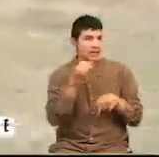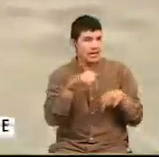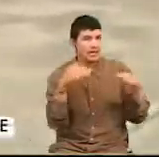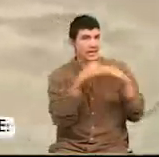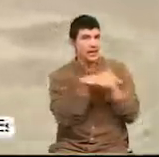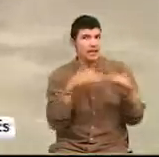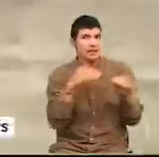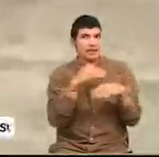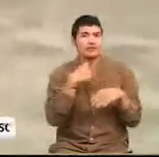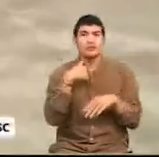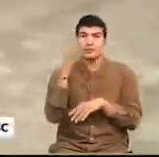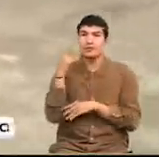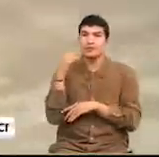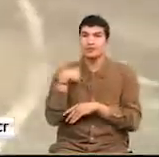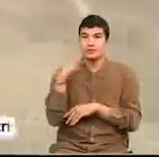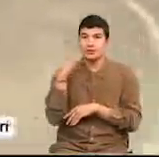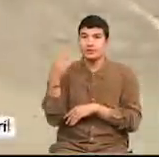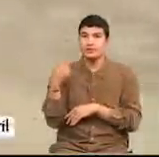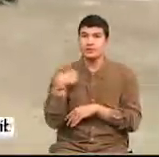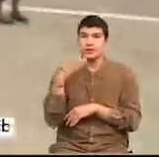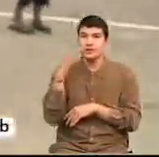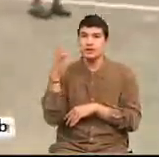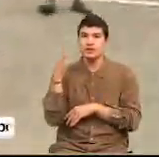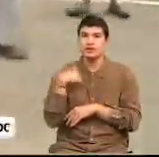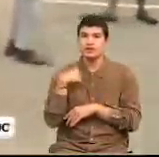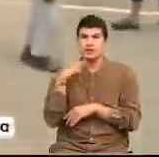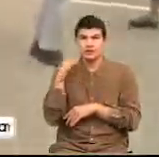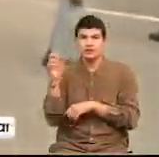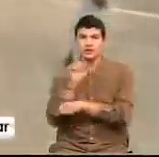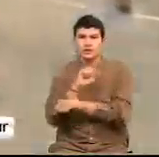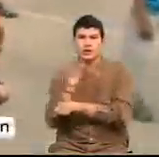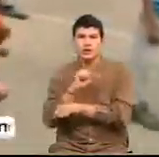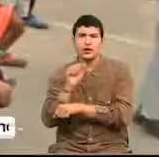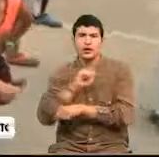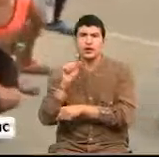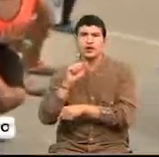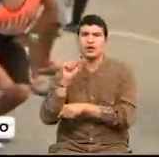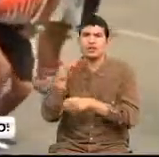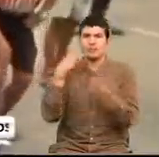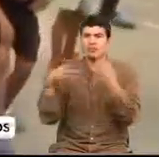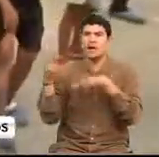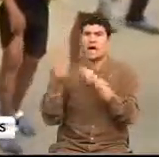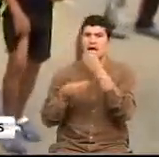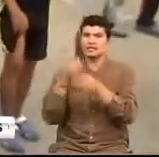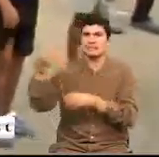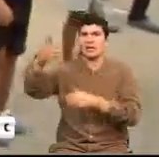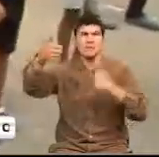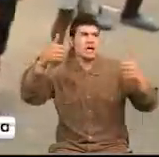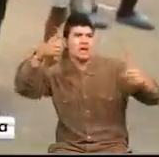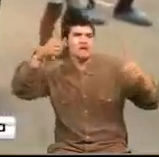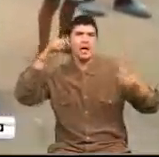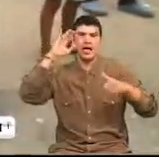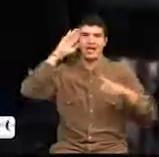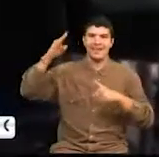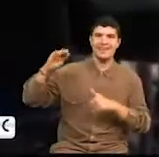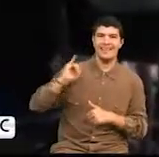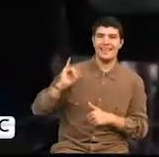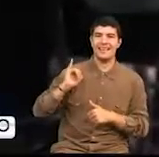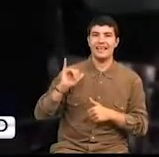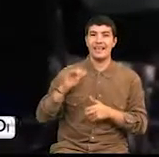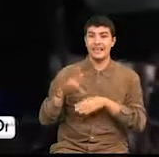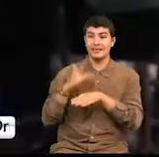vía, porque yo he sido testigo y he visto a conductores, a viajeros, a turistas haciéndolo. Claro, una de las cosas que más motiva al